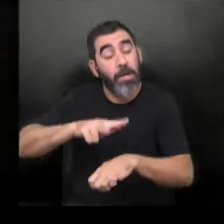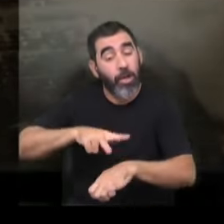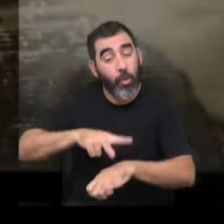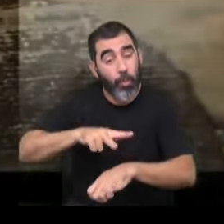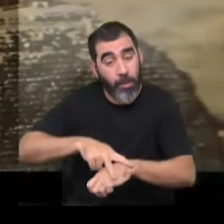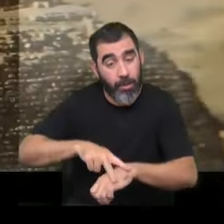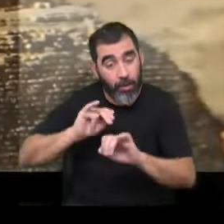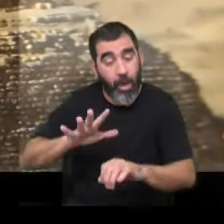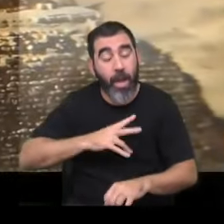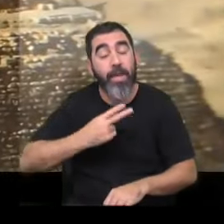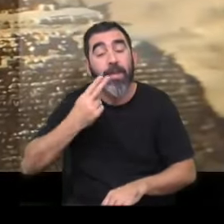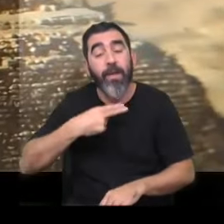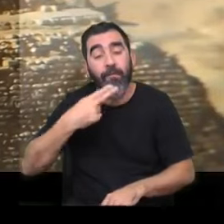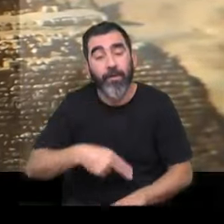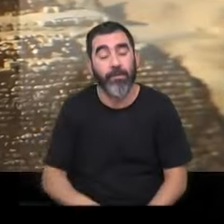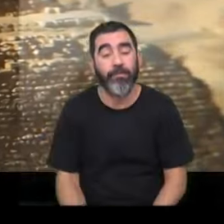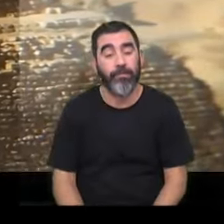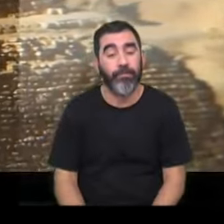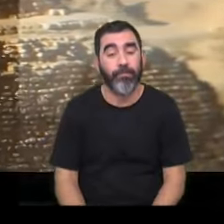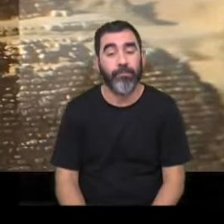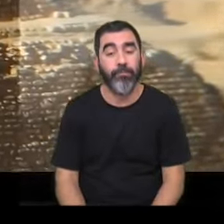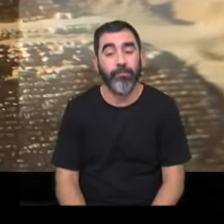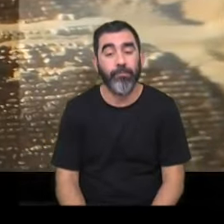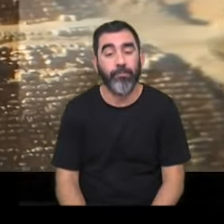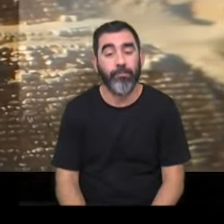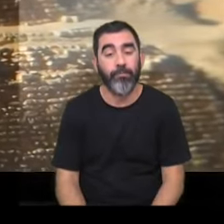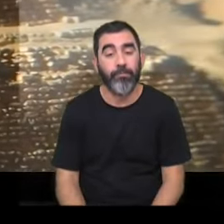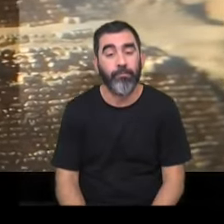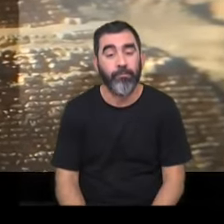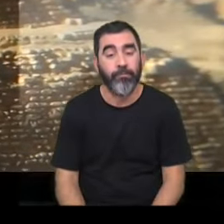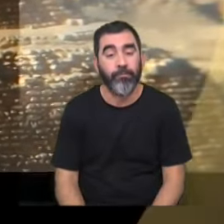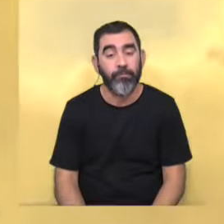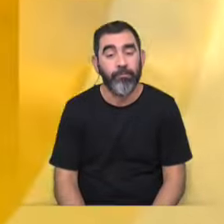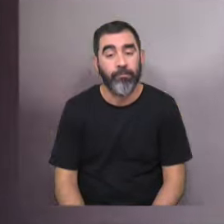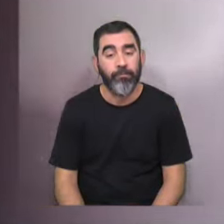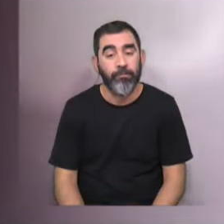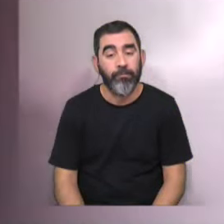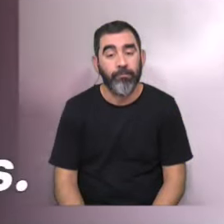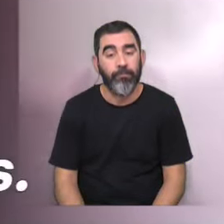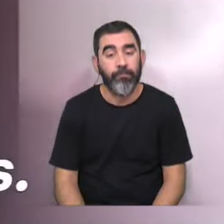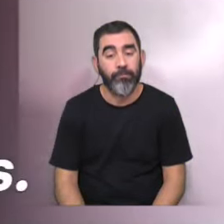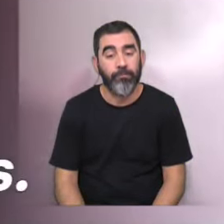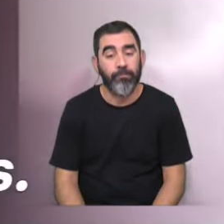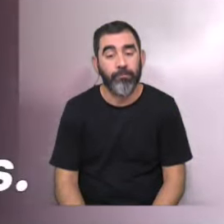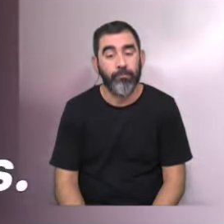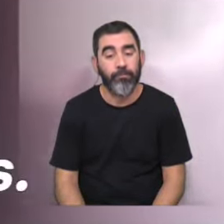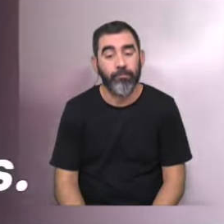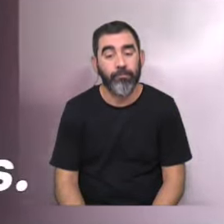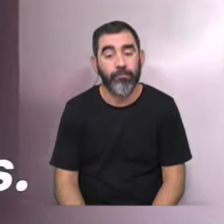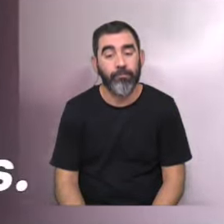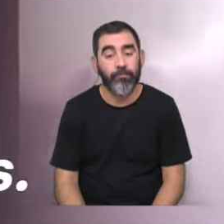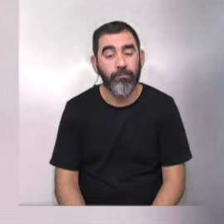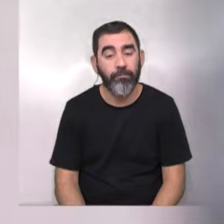repito, está en Netflix. first time I died,